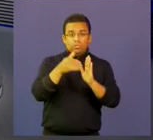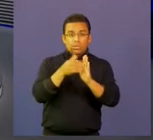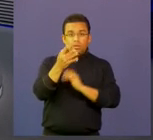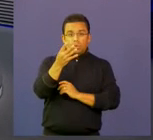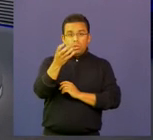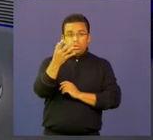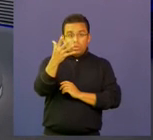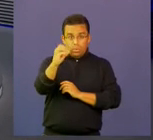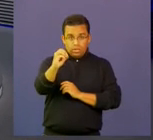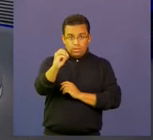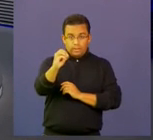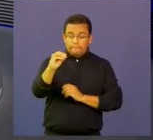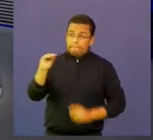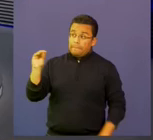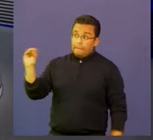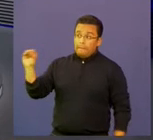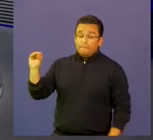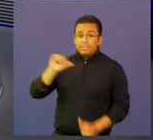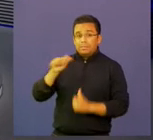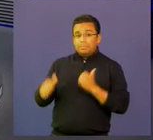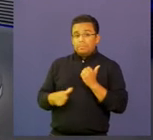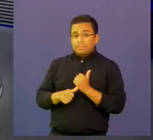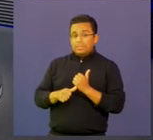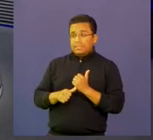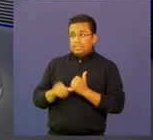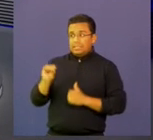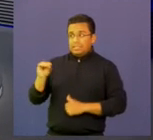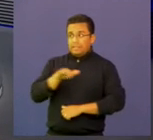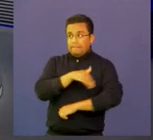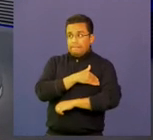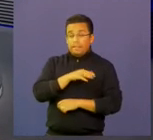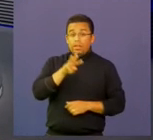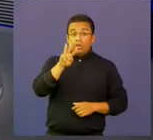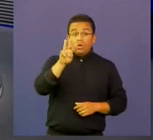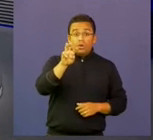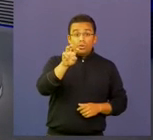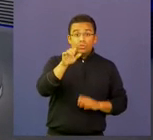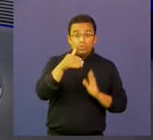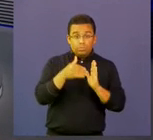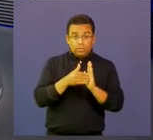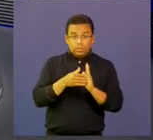8.450. Pero vice, imagínese esto. De las 8.450,